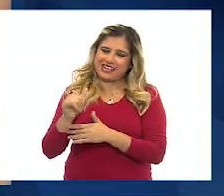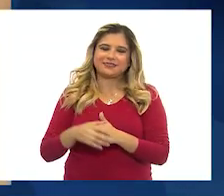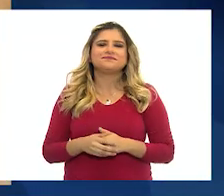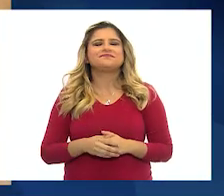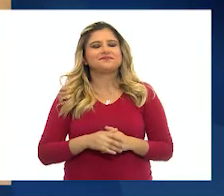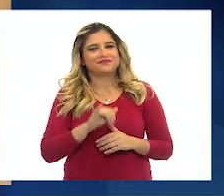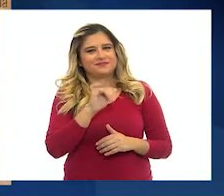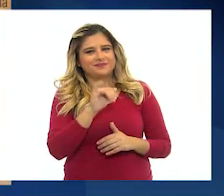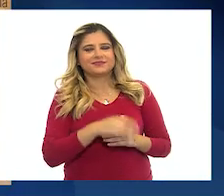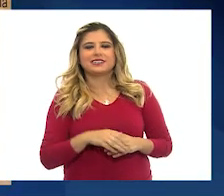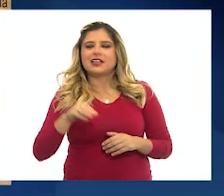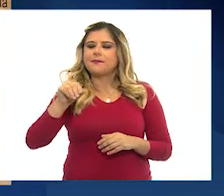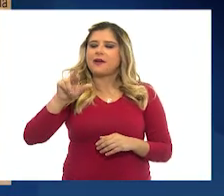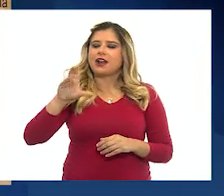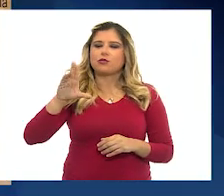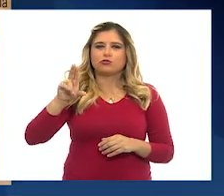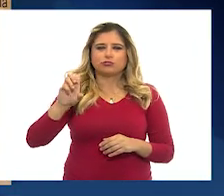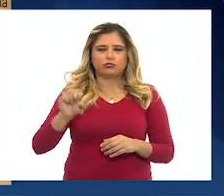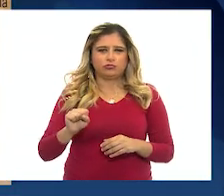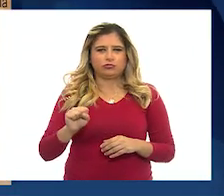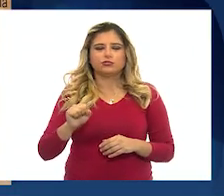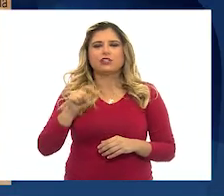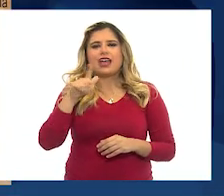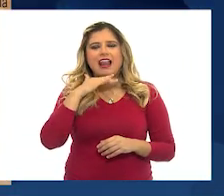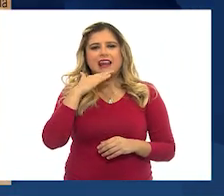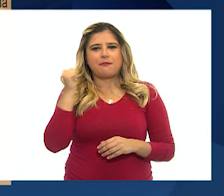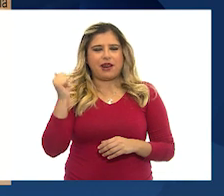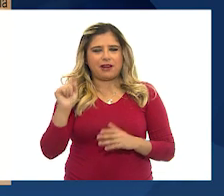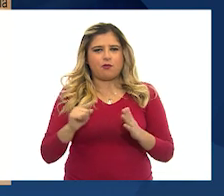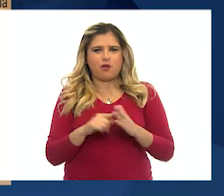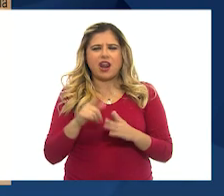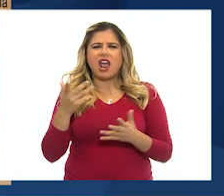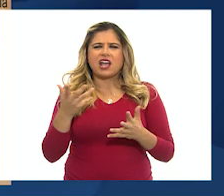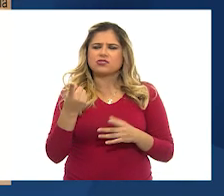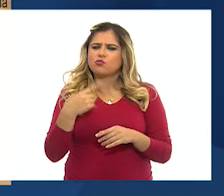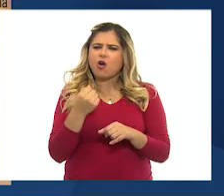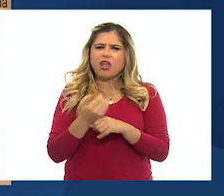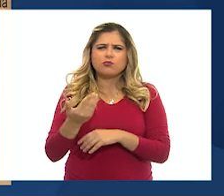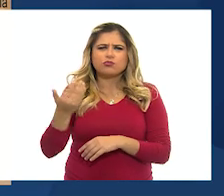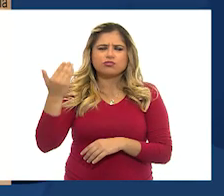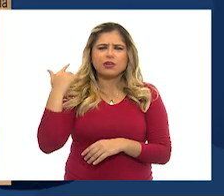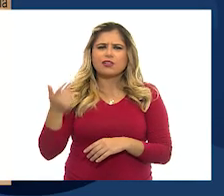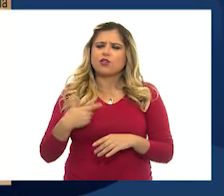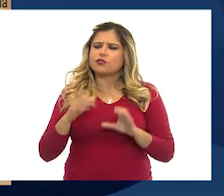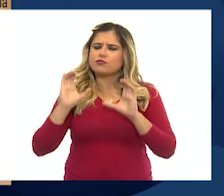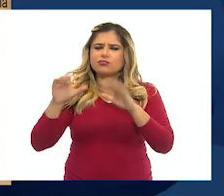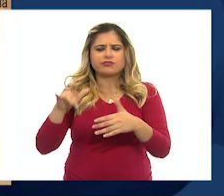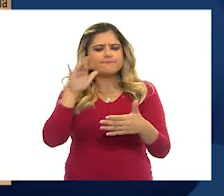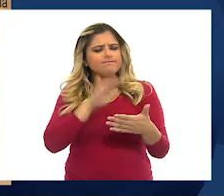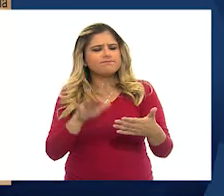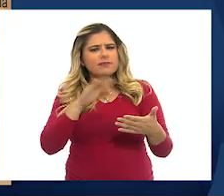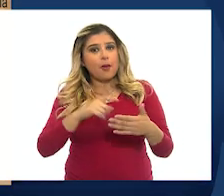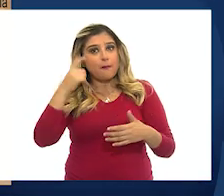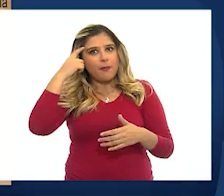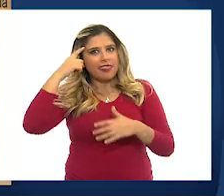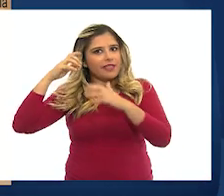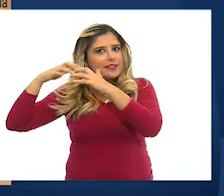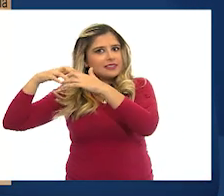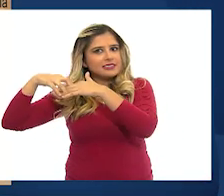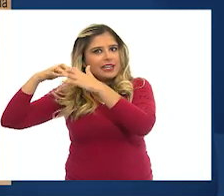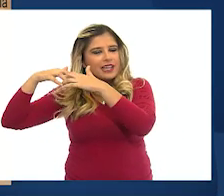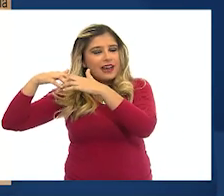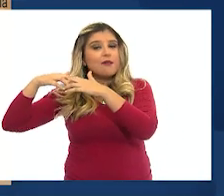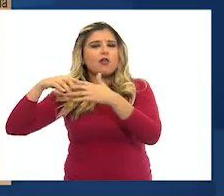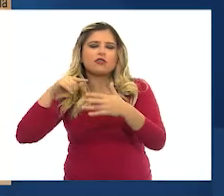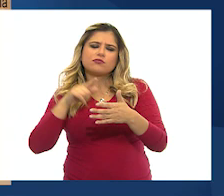sí. Markus Toppel, Darmstadt, Alemania. Desde hace unos años soy suscriptor y entusiasta lector de Mente y Cerebro. Sin